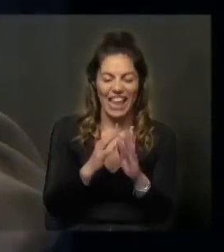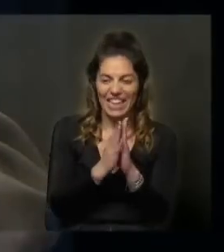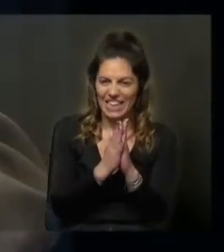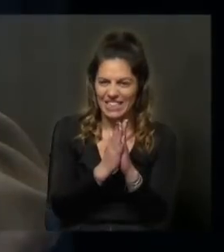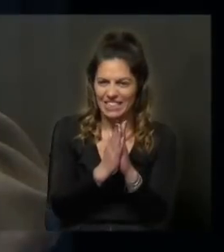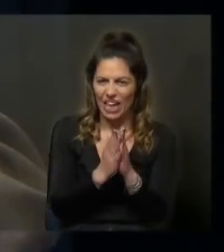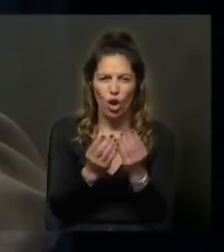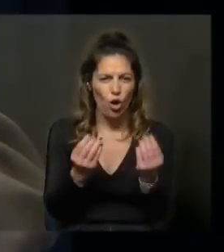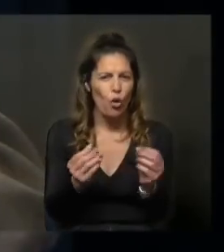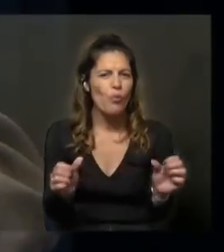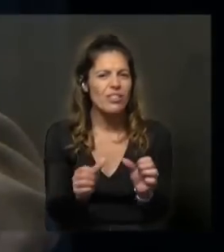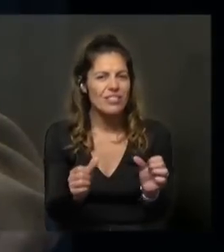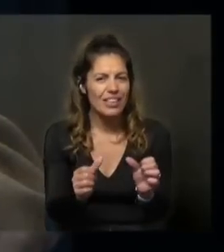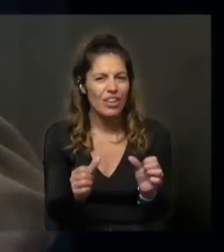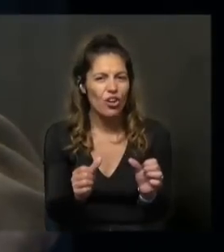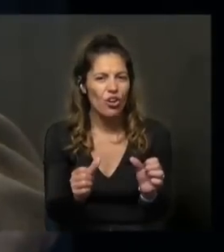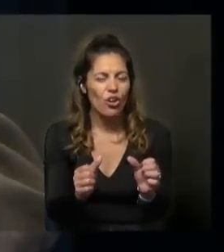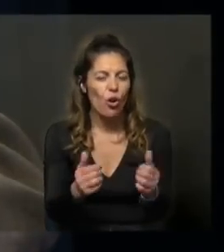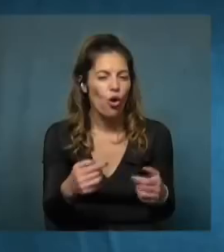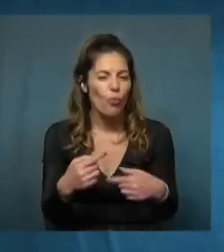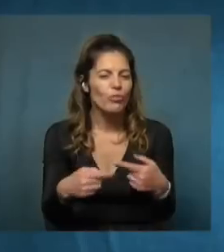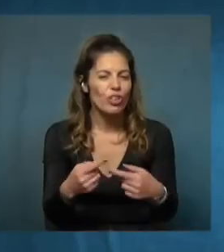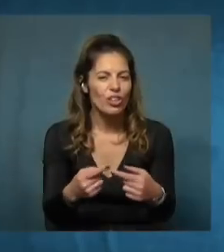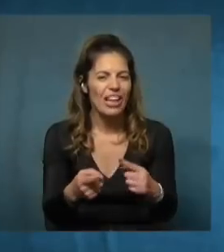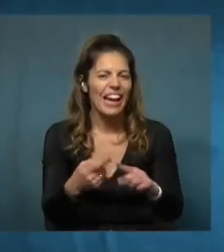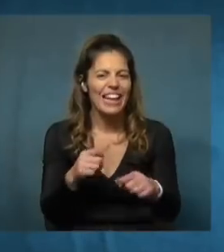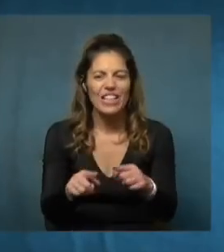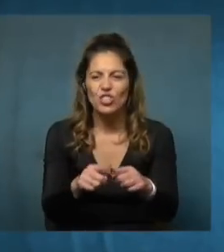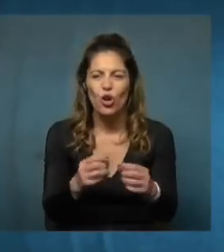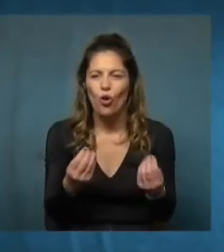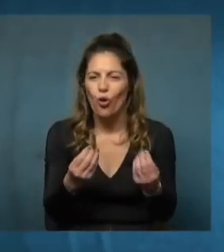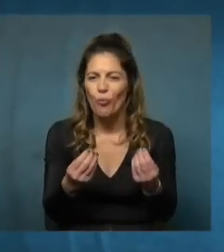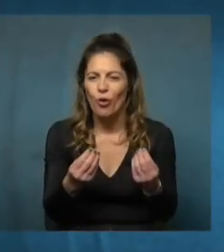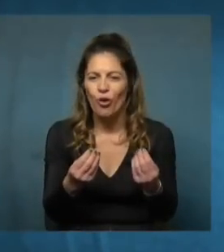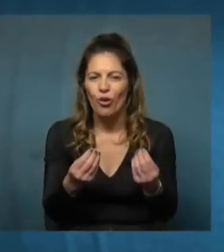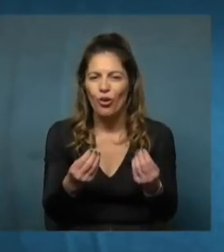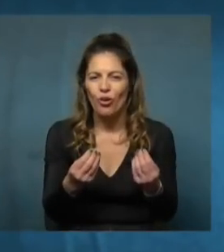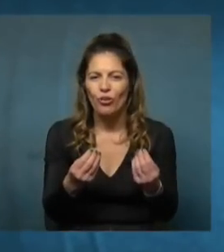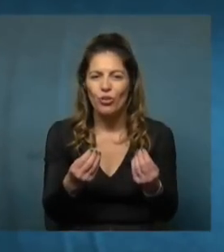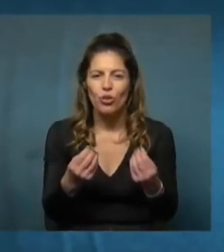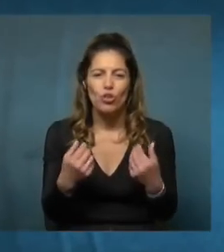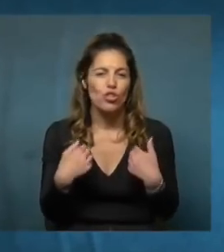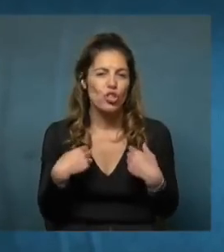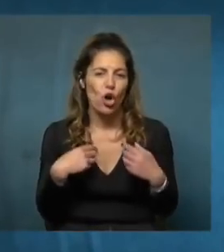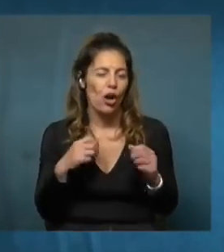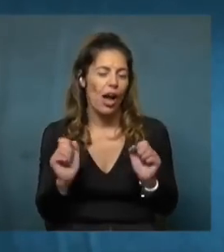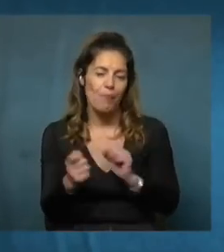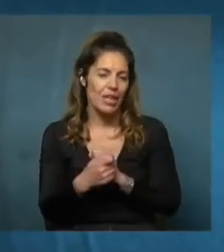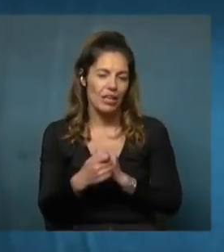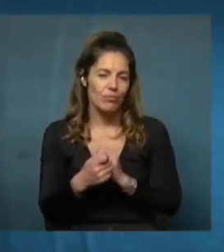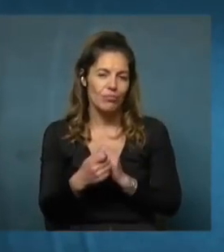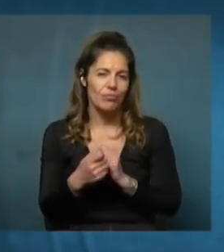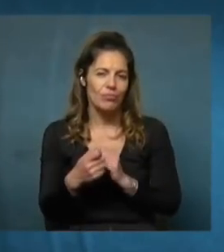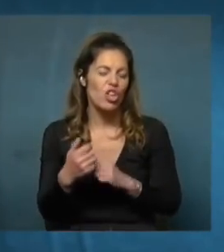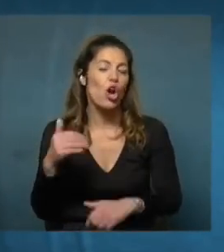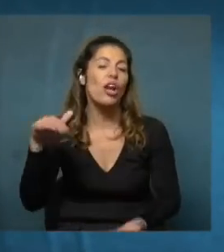mientras hacían Italia Cómo se llevan No yo cambié madurez madurez